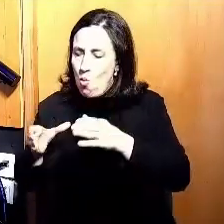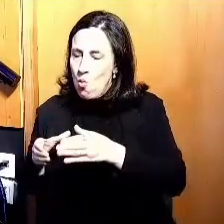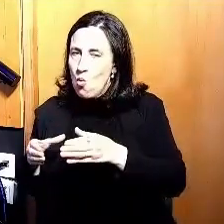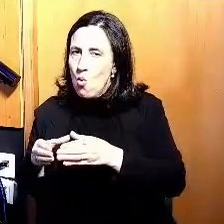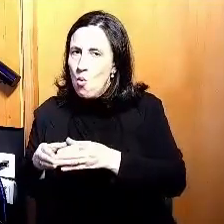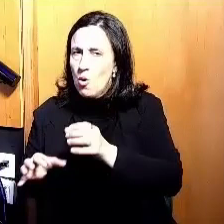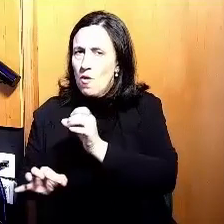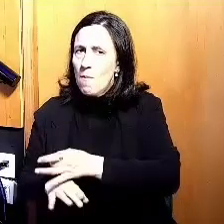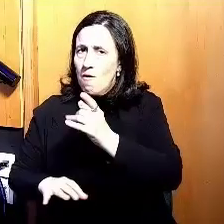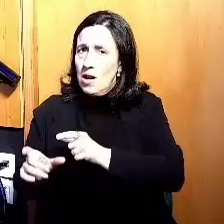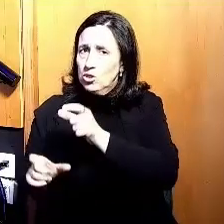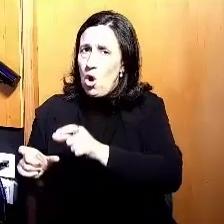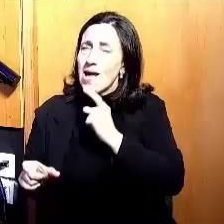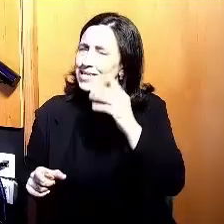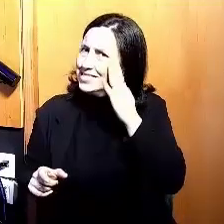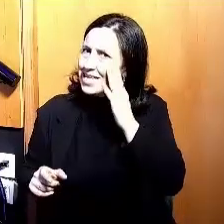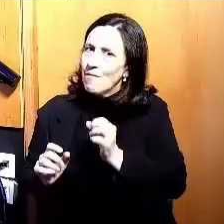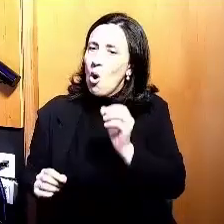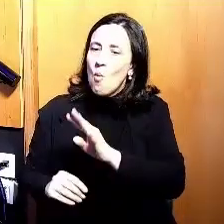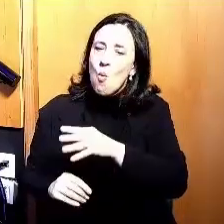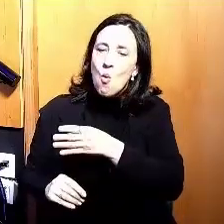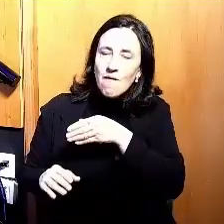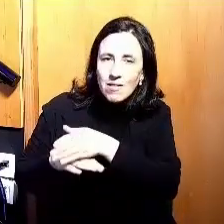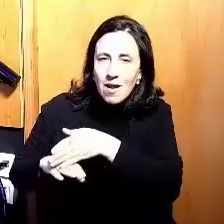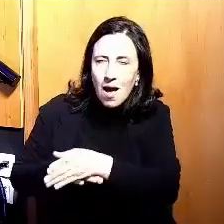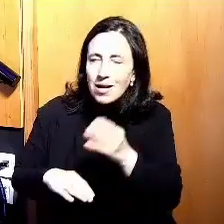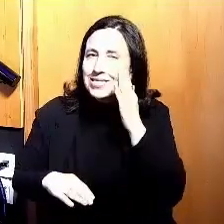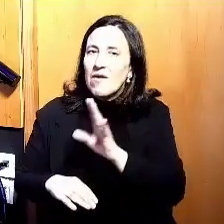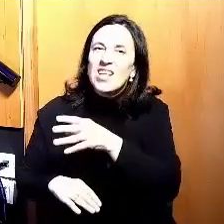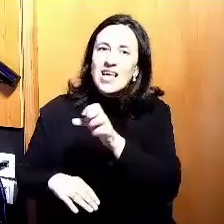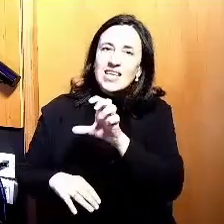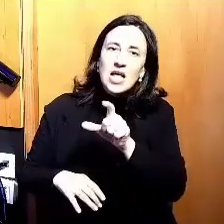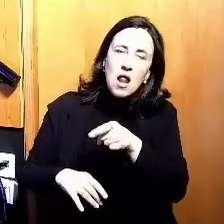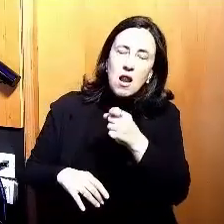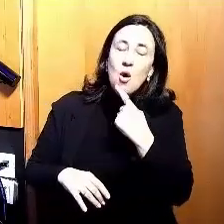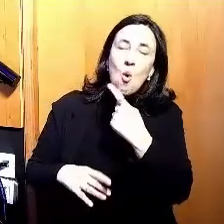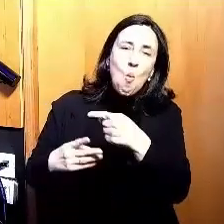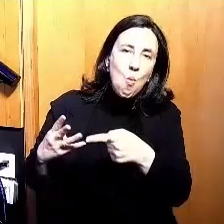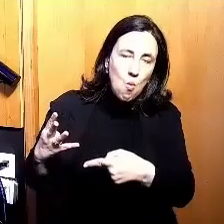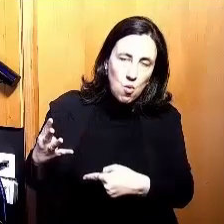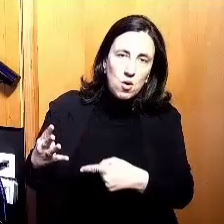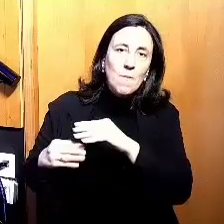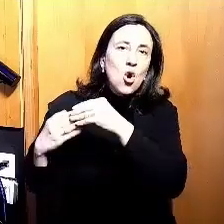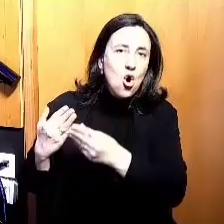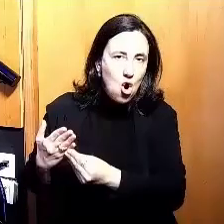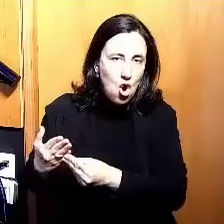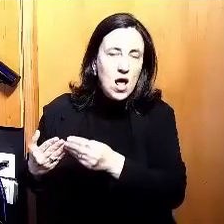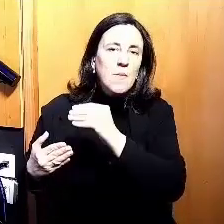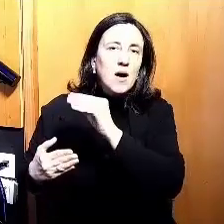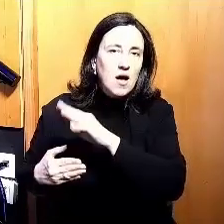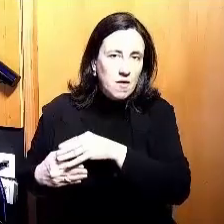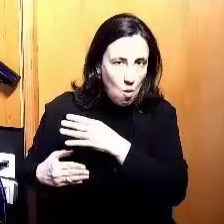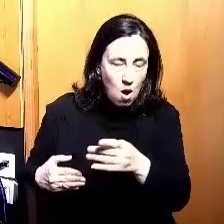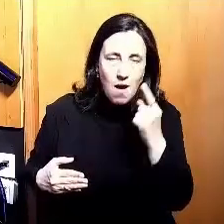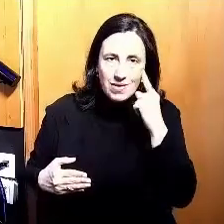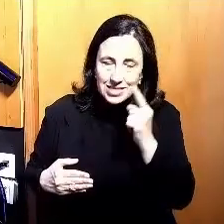que sabe cómo utilizar GitHub, que sabe cómo usar Excel, qué sé yo, como que cosas que pueden ser muy básicas capaz, pero creo que es